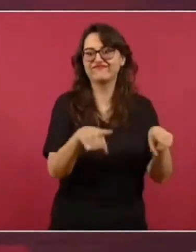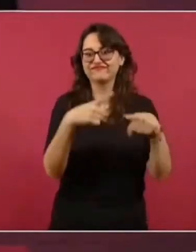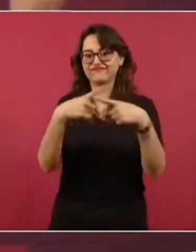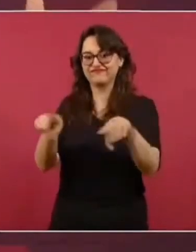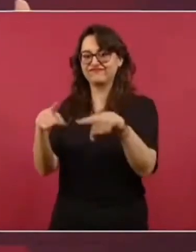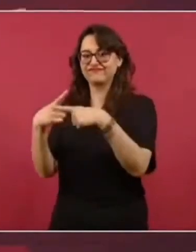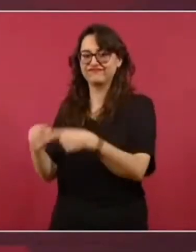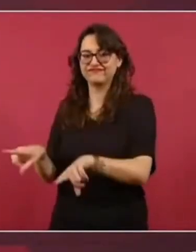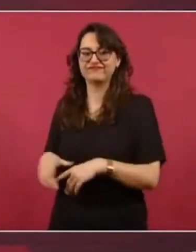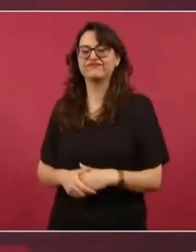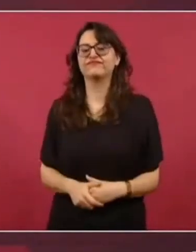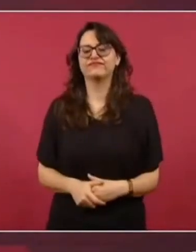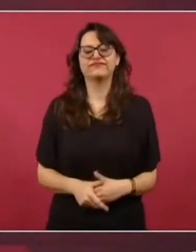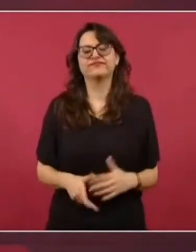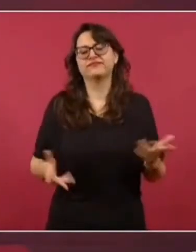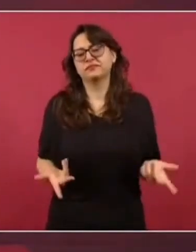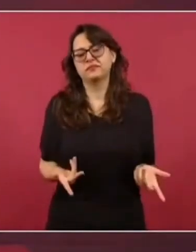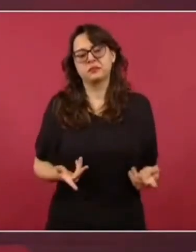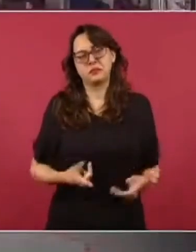el presidente Biden muy bien,